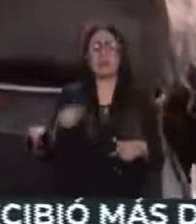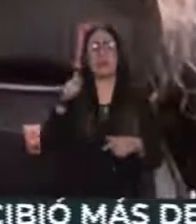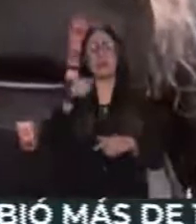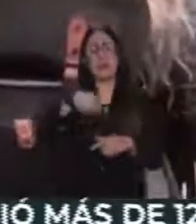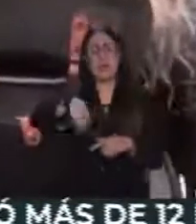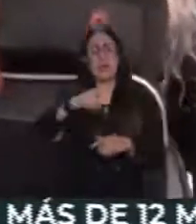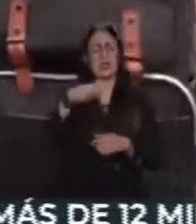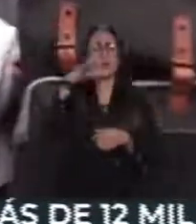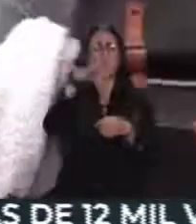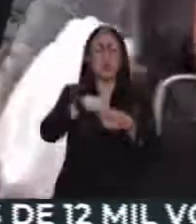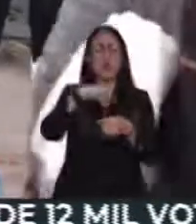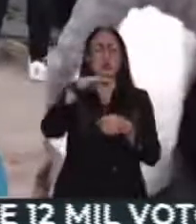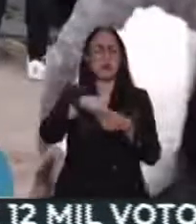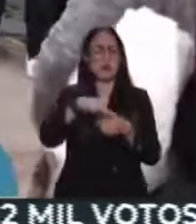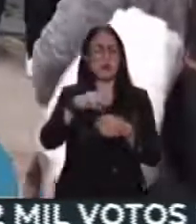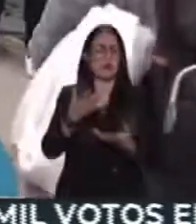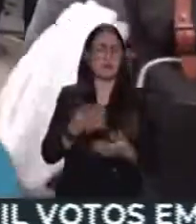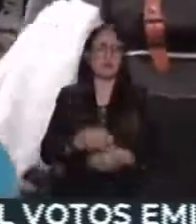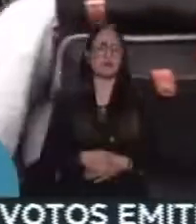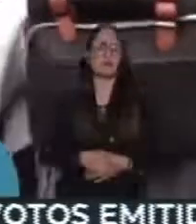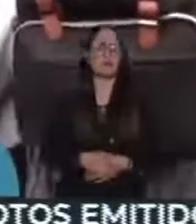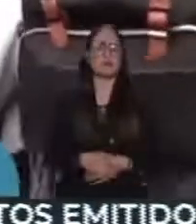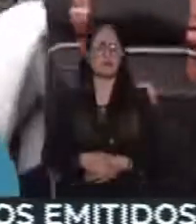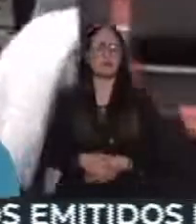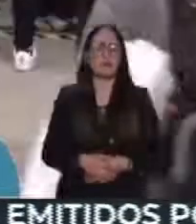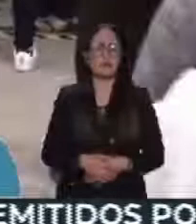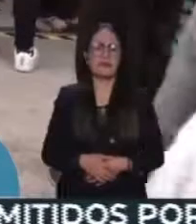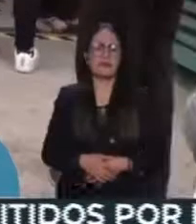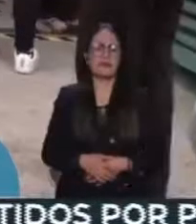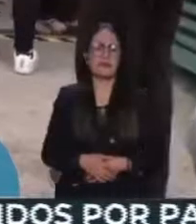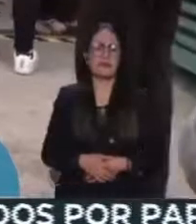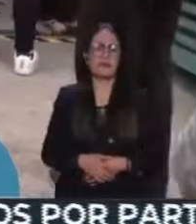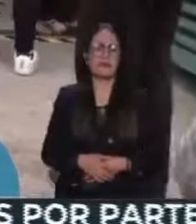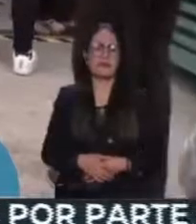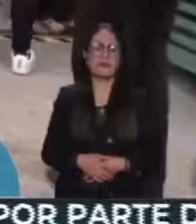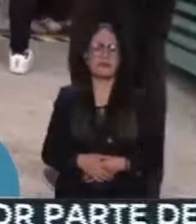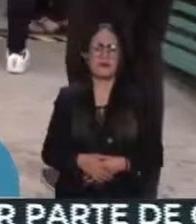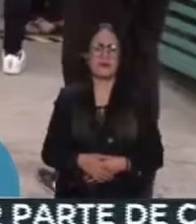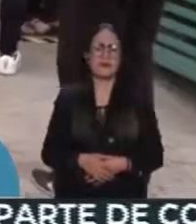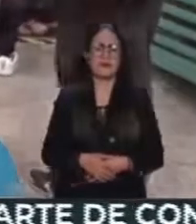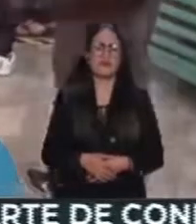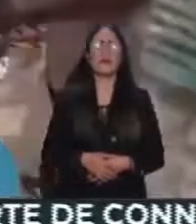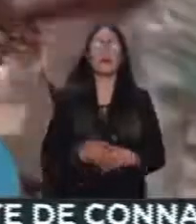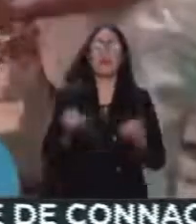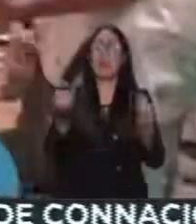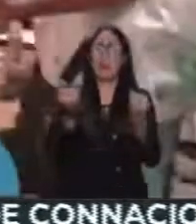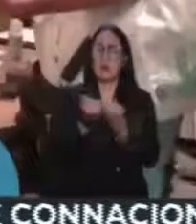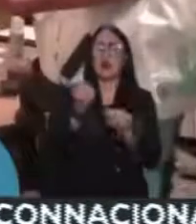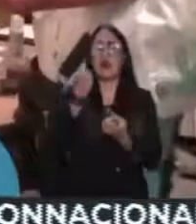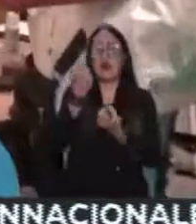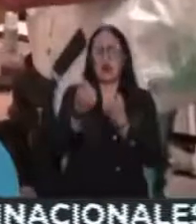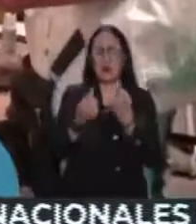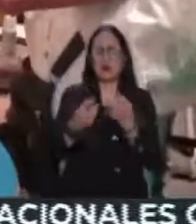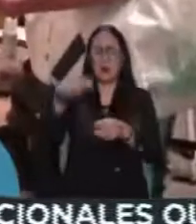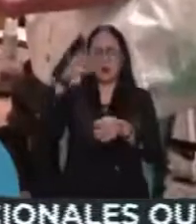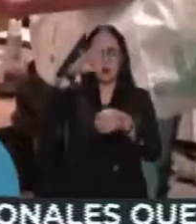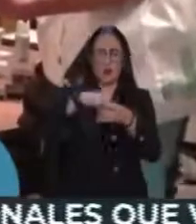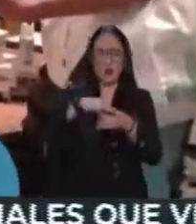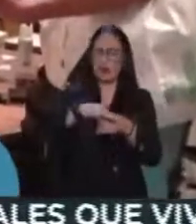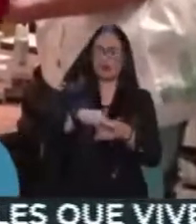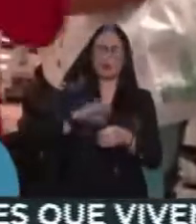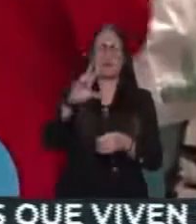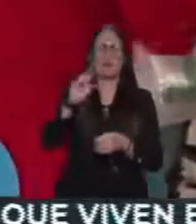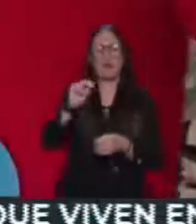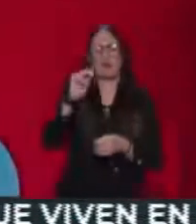su voto. También comentarles que algunos de ellos incluso se retiraron sin votar debido a que